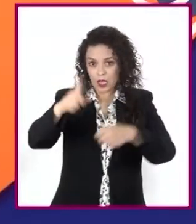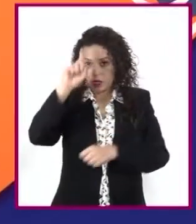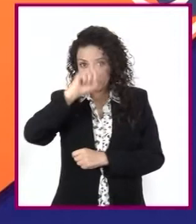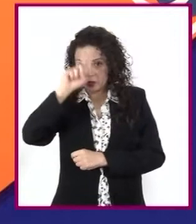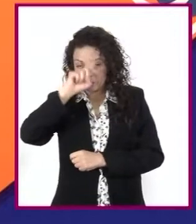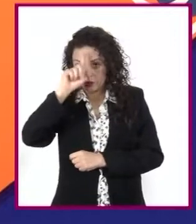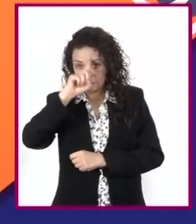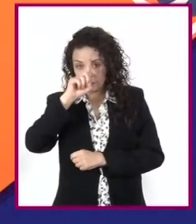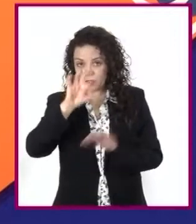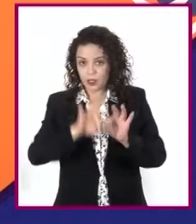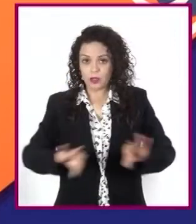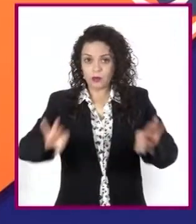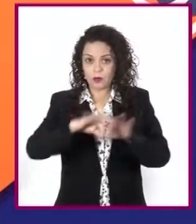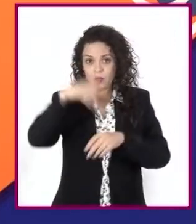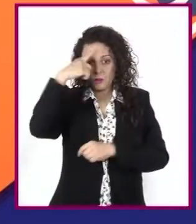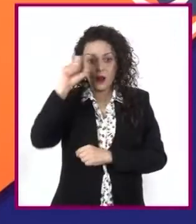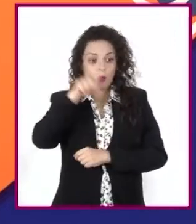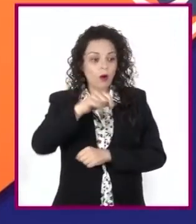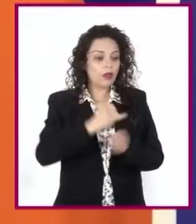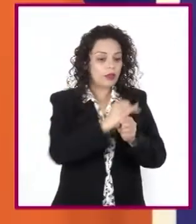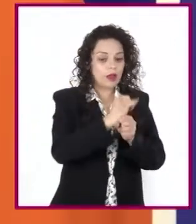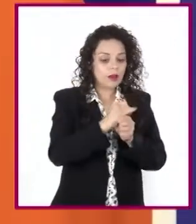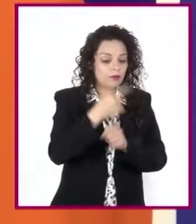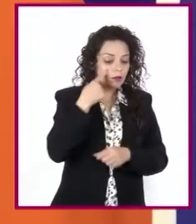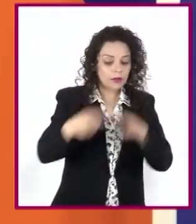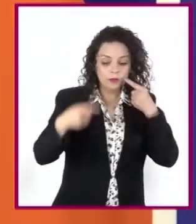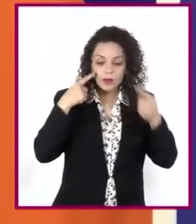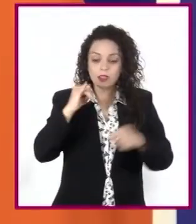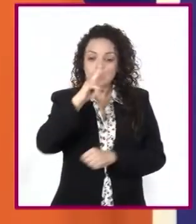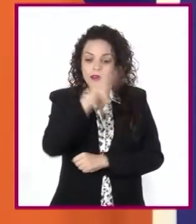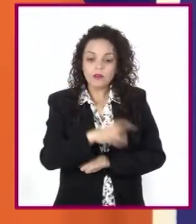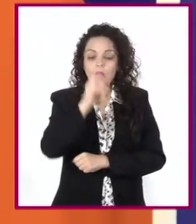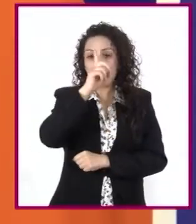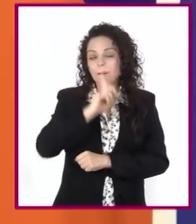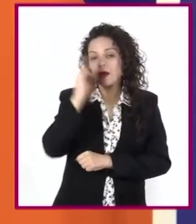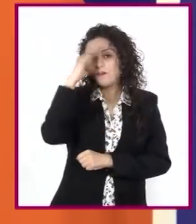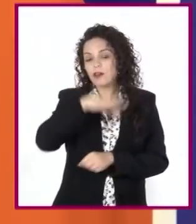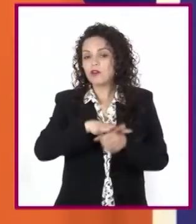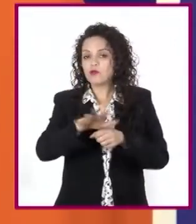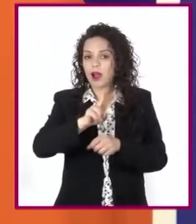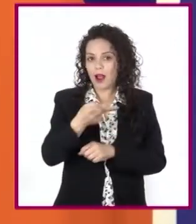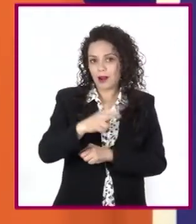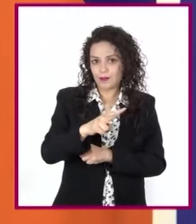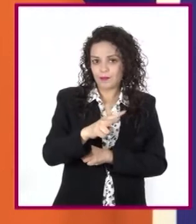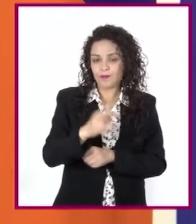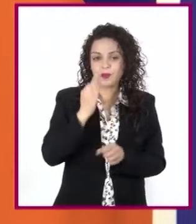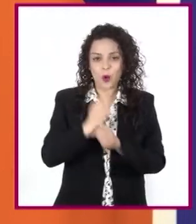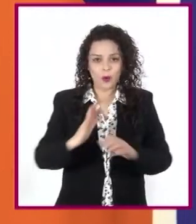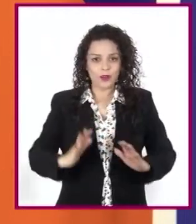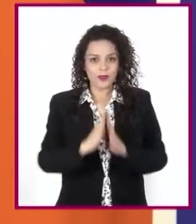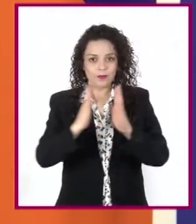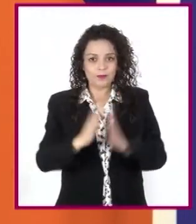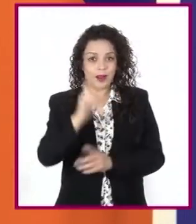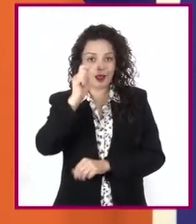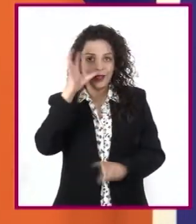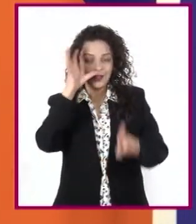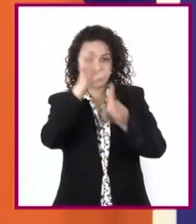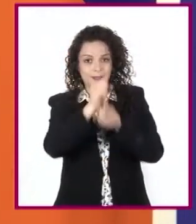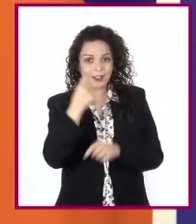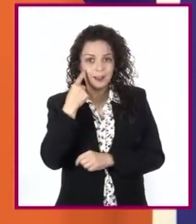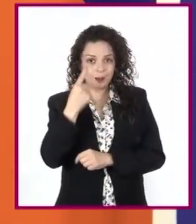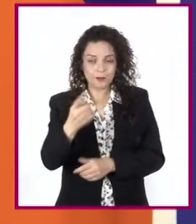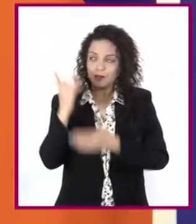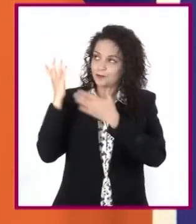considerar al momento de consultar fuentes de información. Los invito a que participen con nosotros en el siguiente reto.